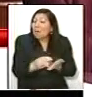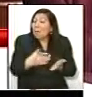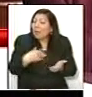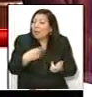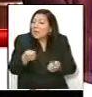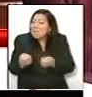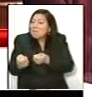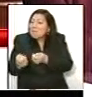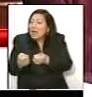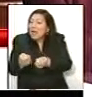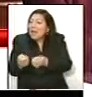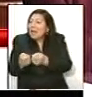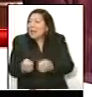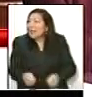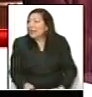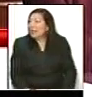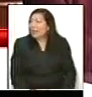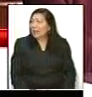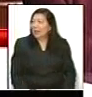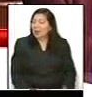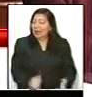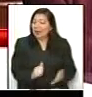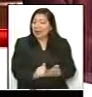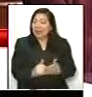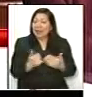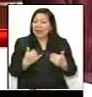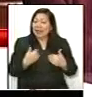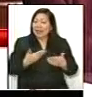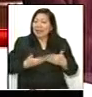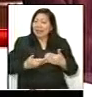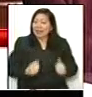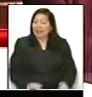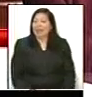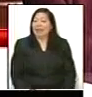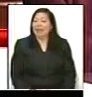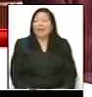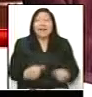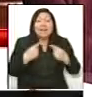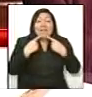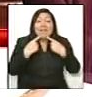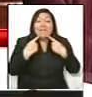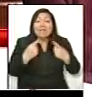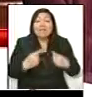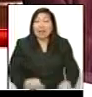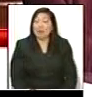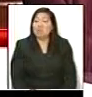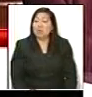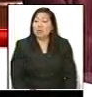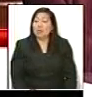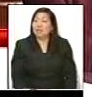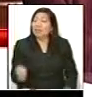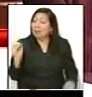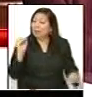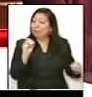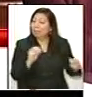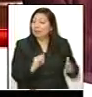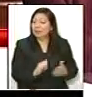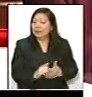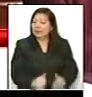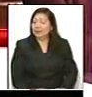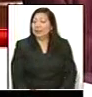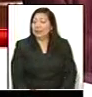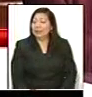manejable. Y tan es así que Montesinos, con sus famosas aportes, un